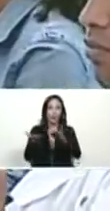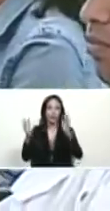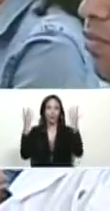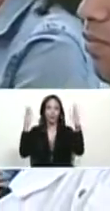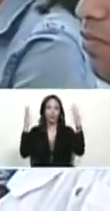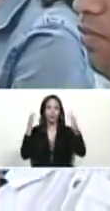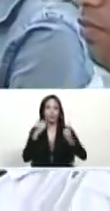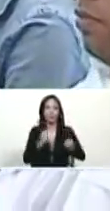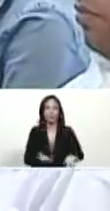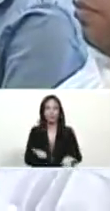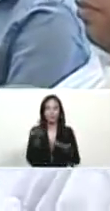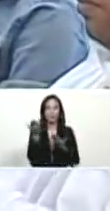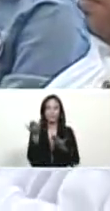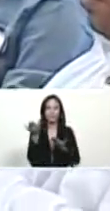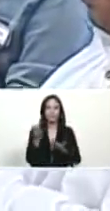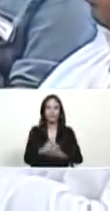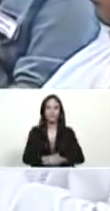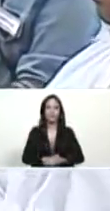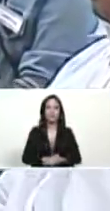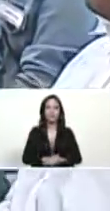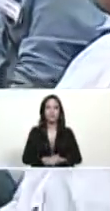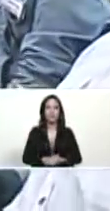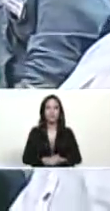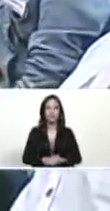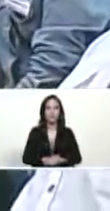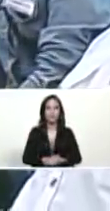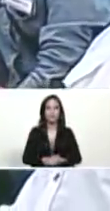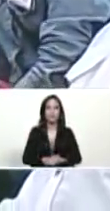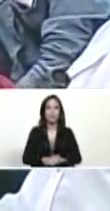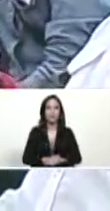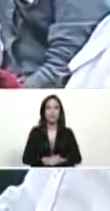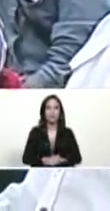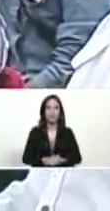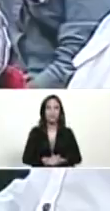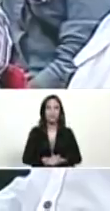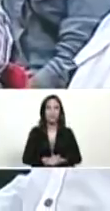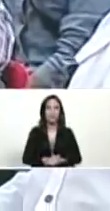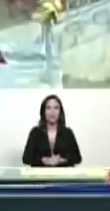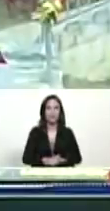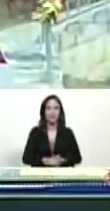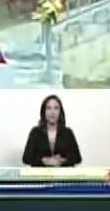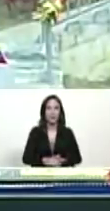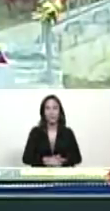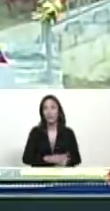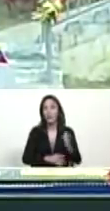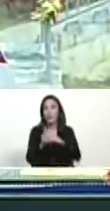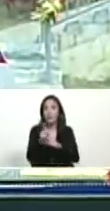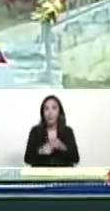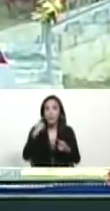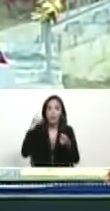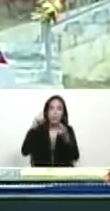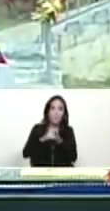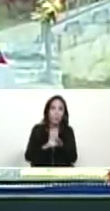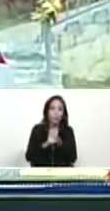Le llegó su regalo. Y también le llegó a una pareja